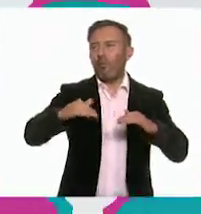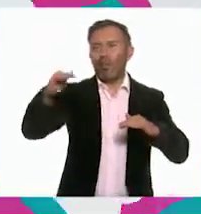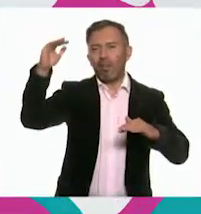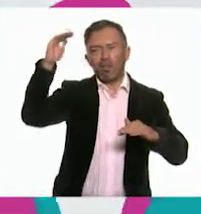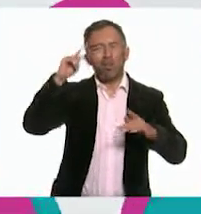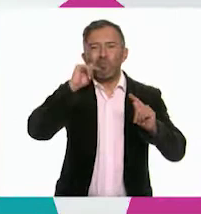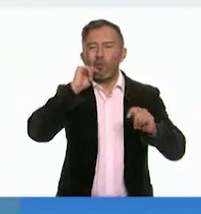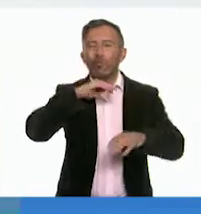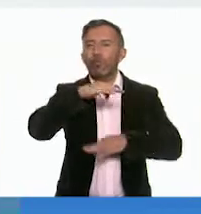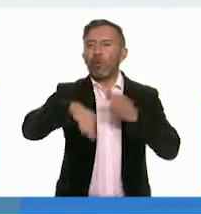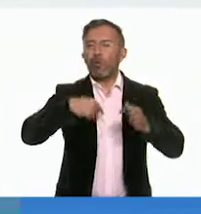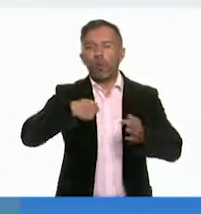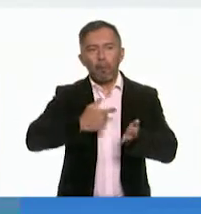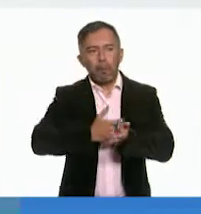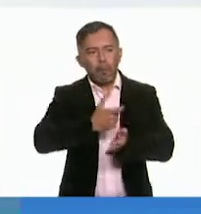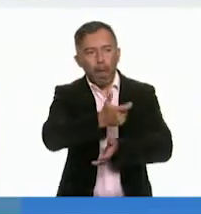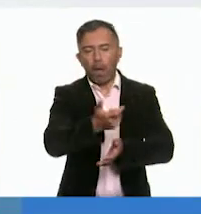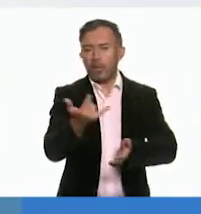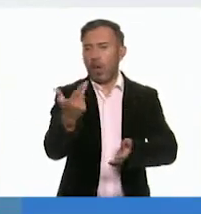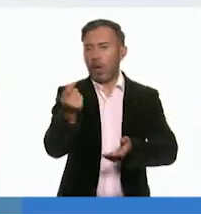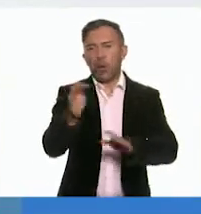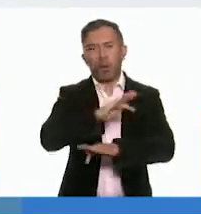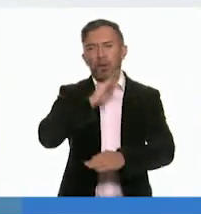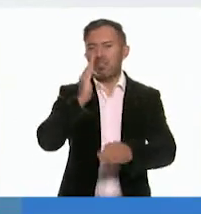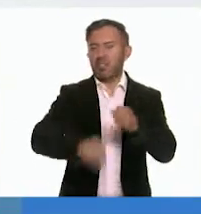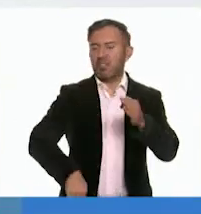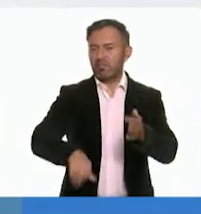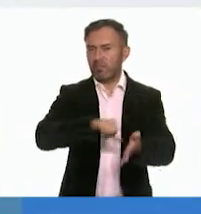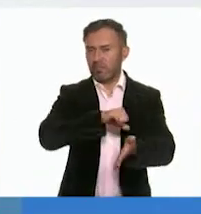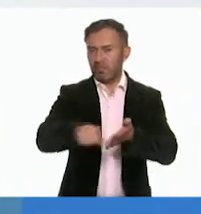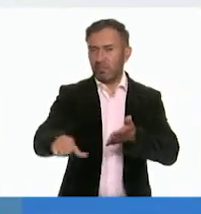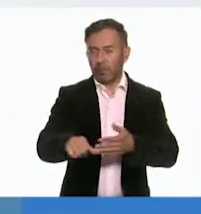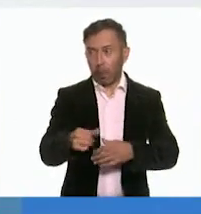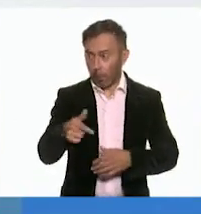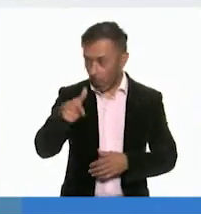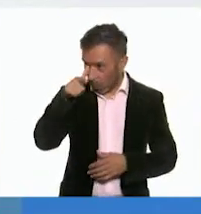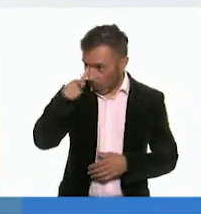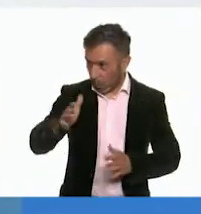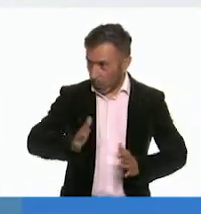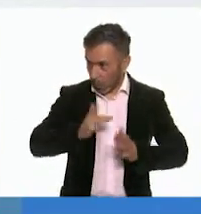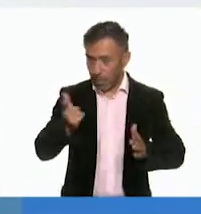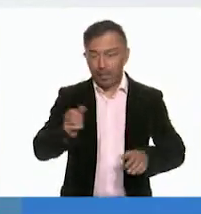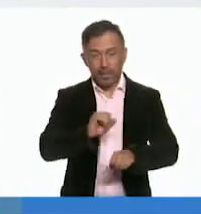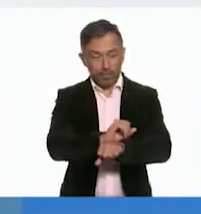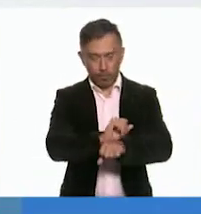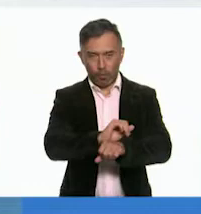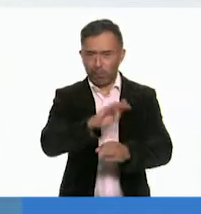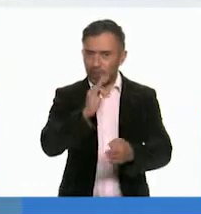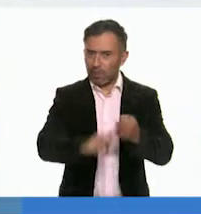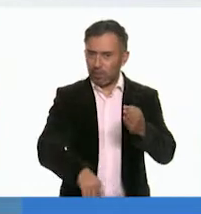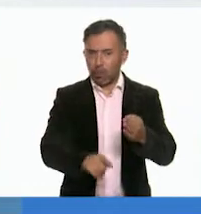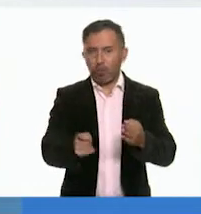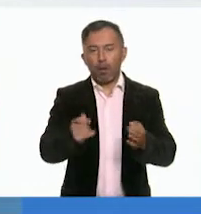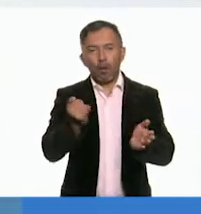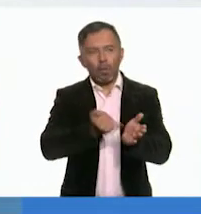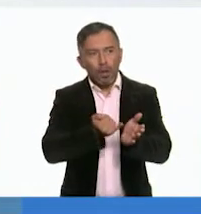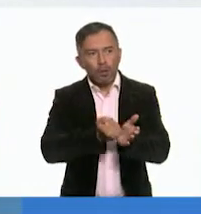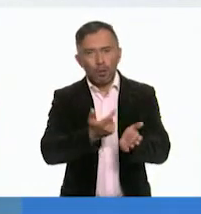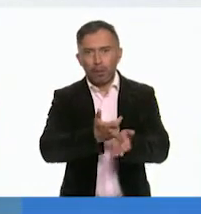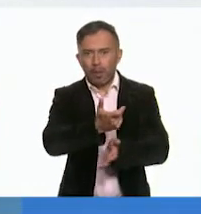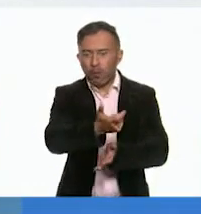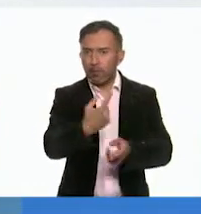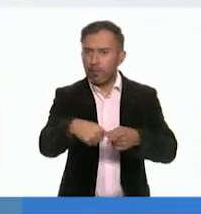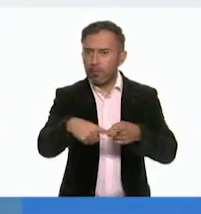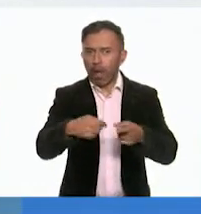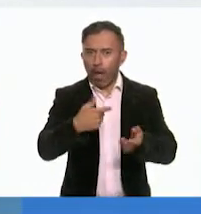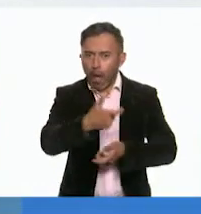fueren. ¡Vaya! En él se abolía la esclavitud y se declaraba la supresión del tributo y de varios estancos. Esto